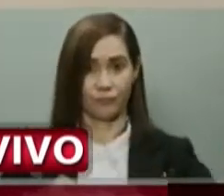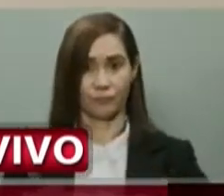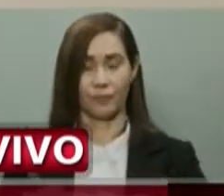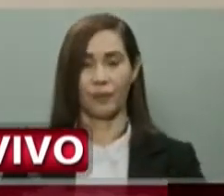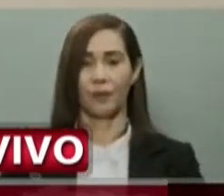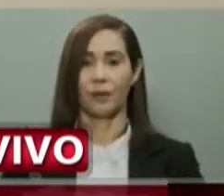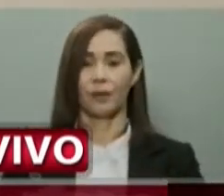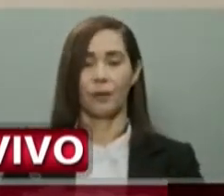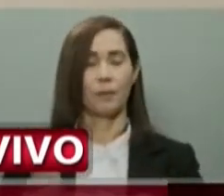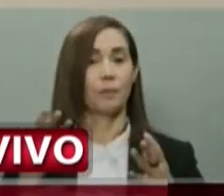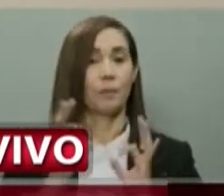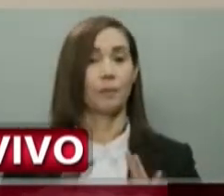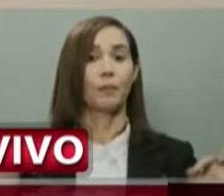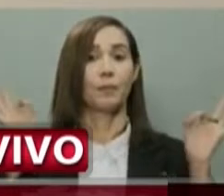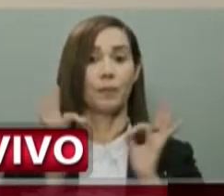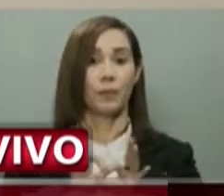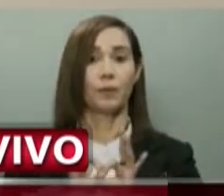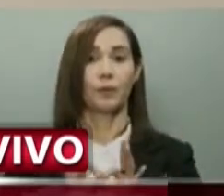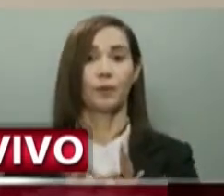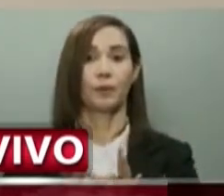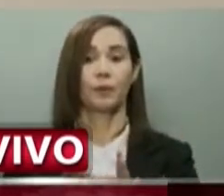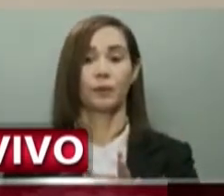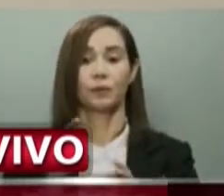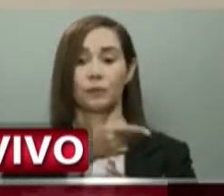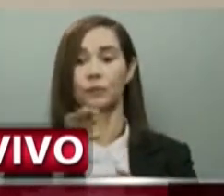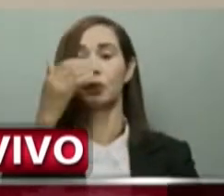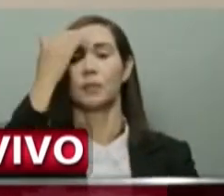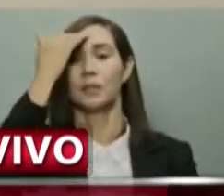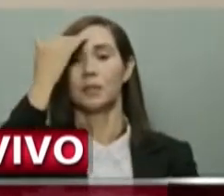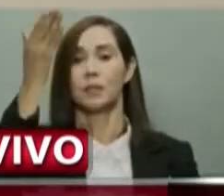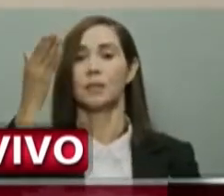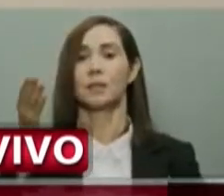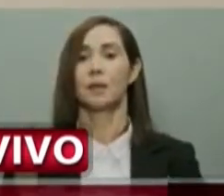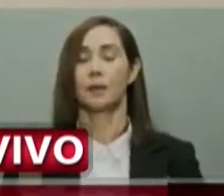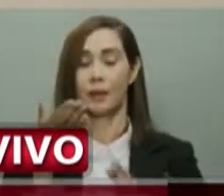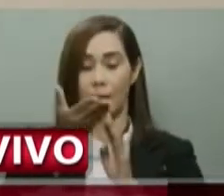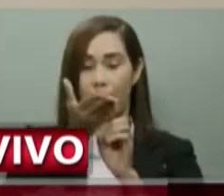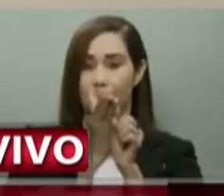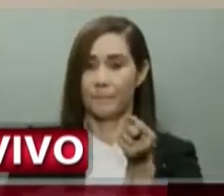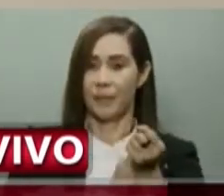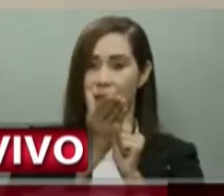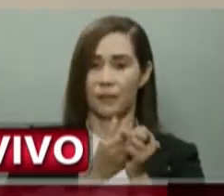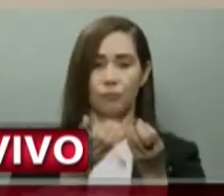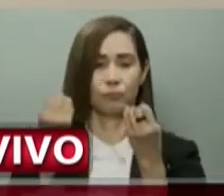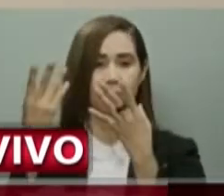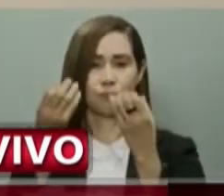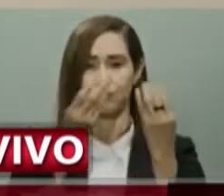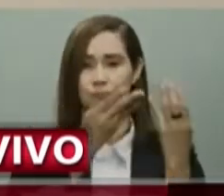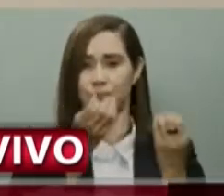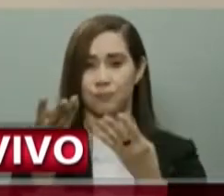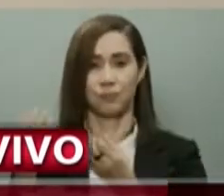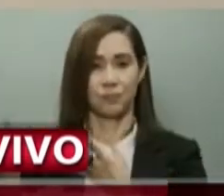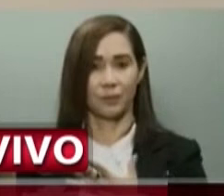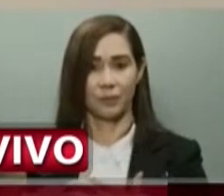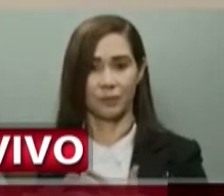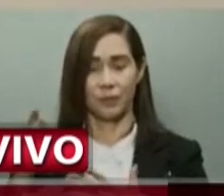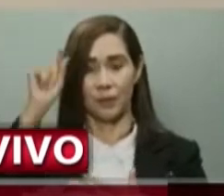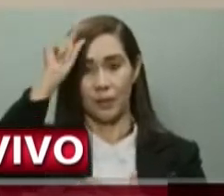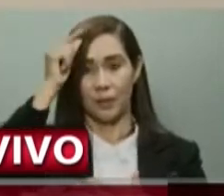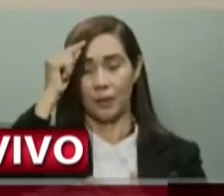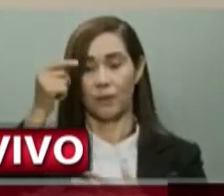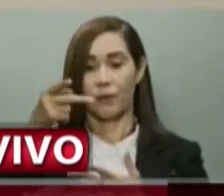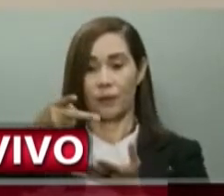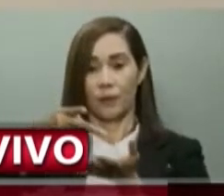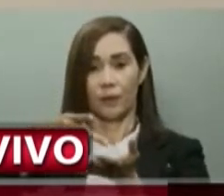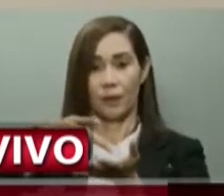Así. Muy importante. Ustedes saben que la sobreproducción de plátano que hay en el país, el gobierno está